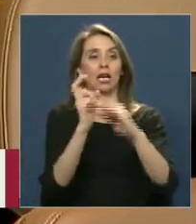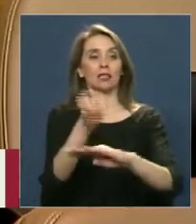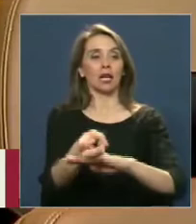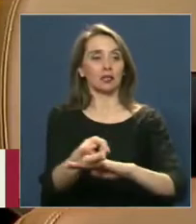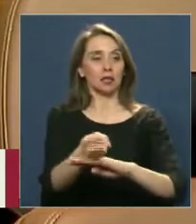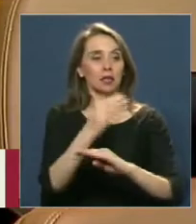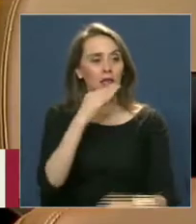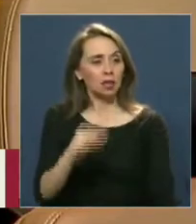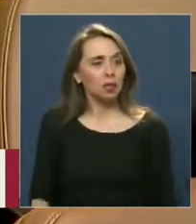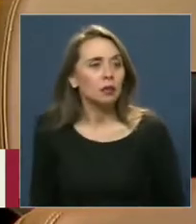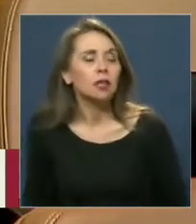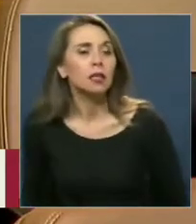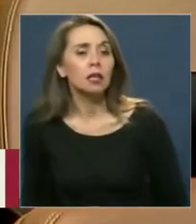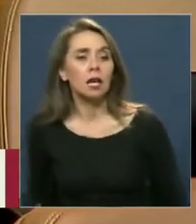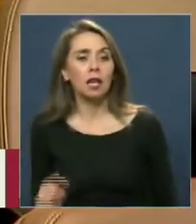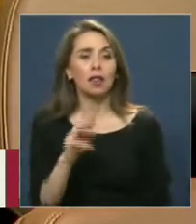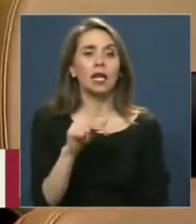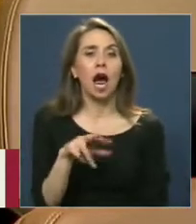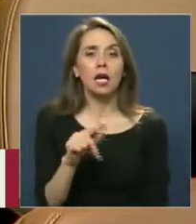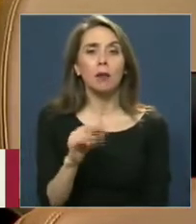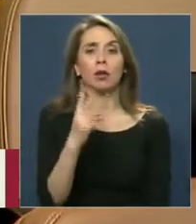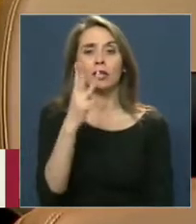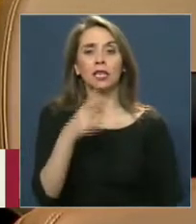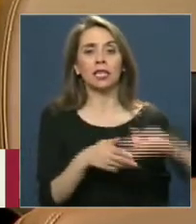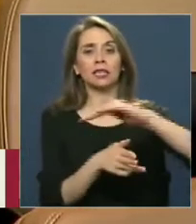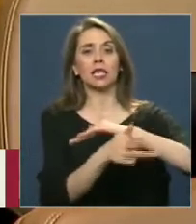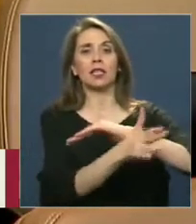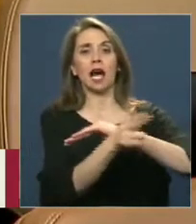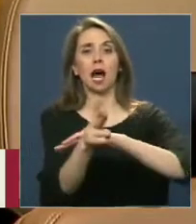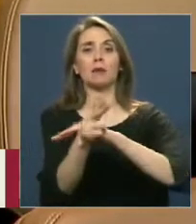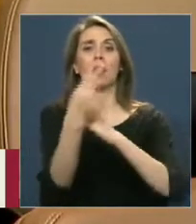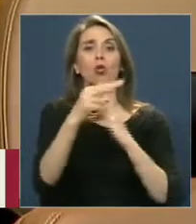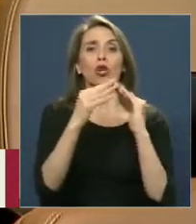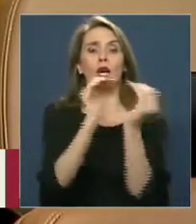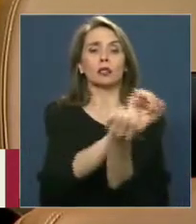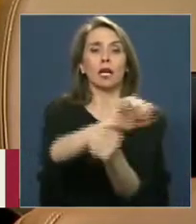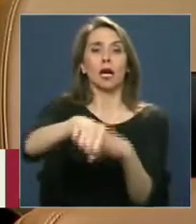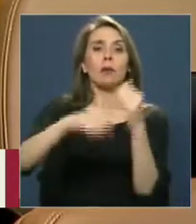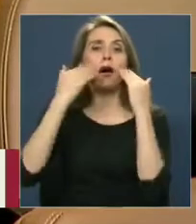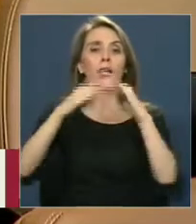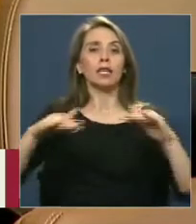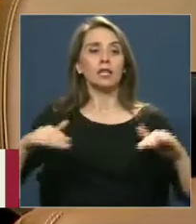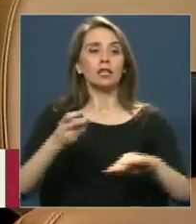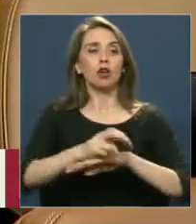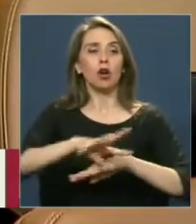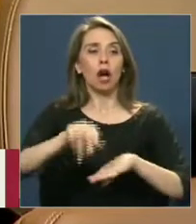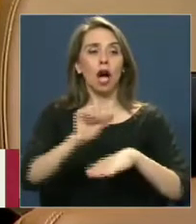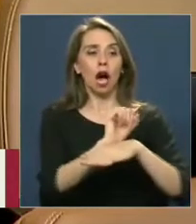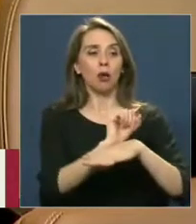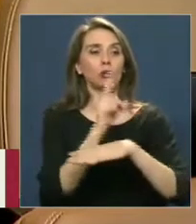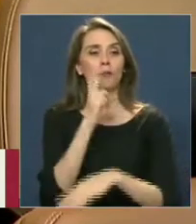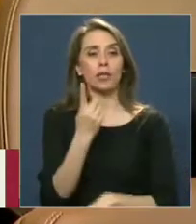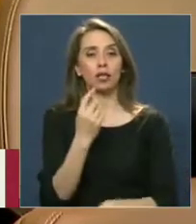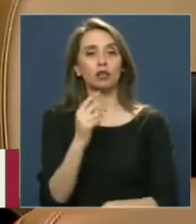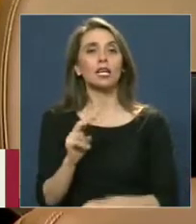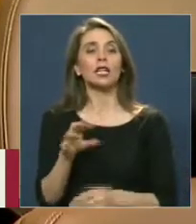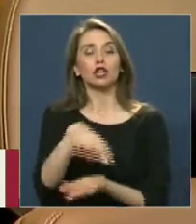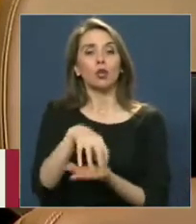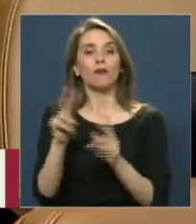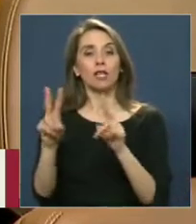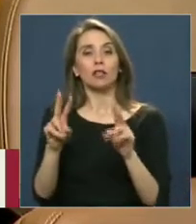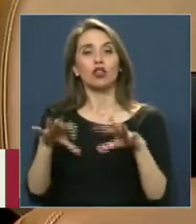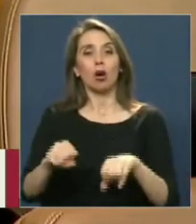local rural de Trana Puente. Tres sujetos armados, encapuchados, mandaron al dueño de casa con menores de edad, robando el vehículo. Viernes 11 en Victoria, toma